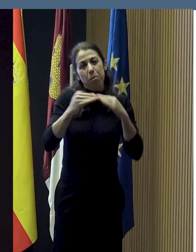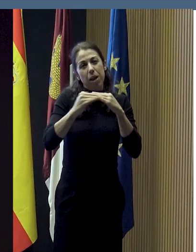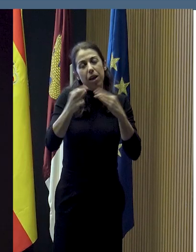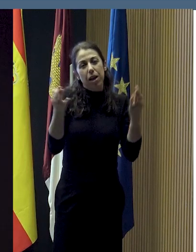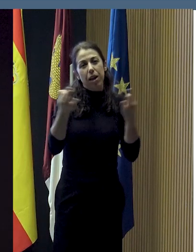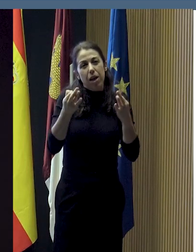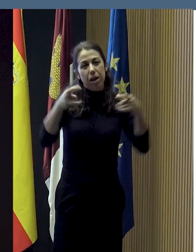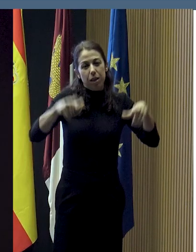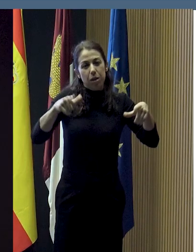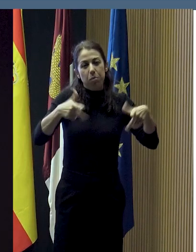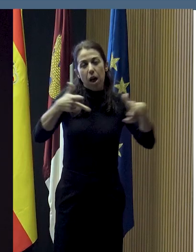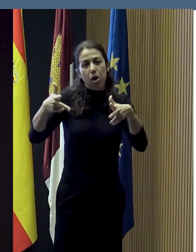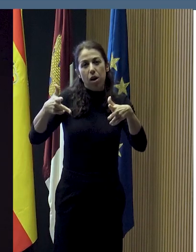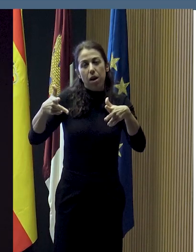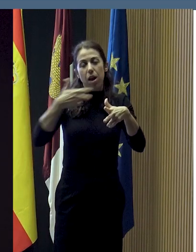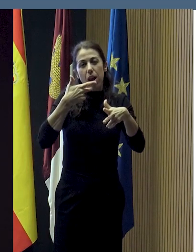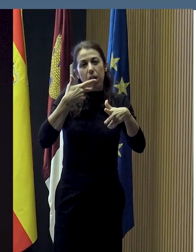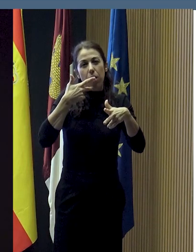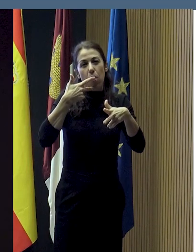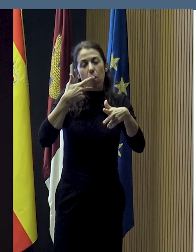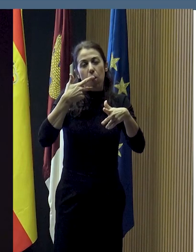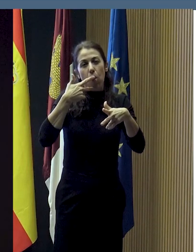vivo este espacio tan enriquecedor.